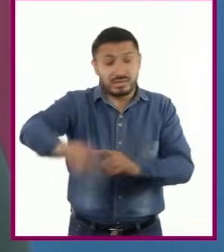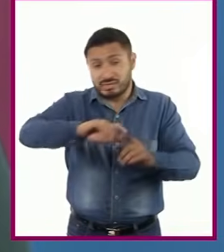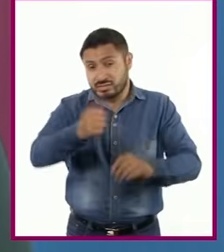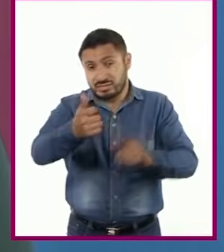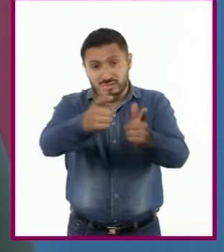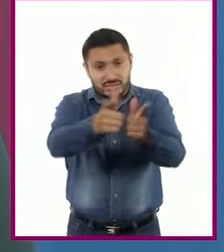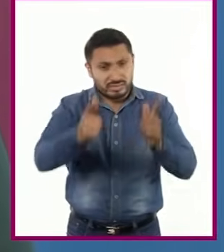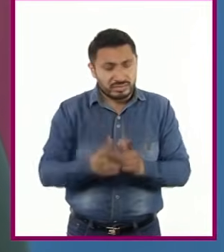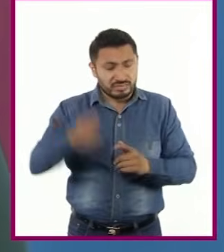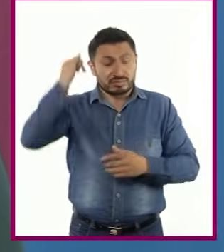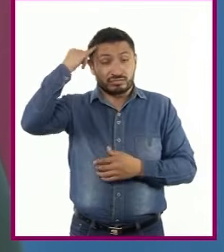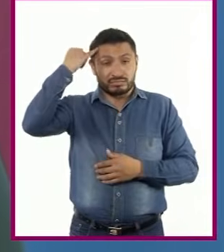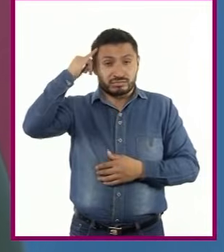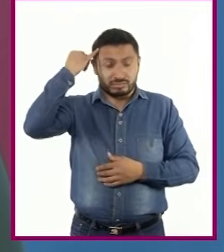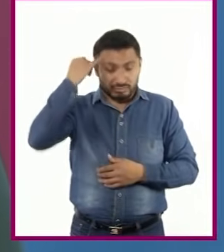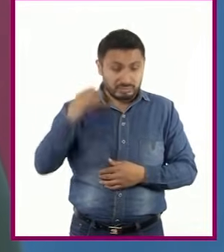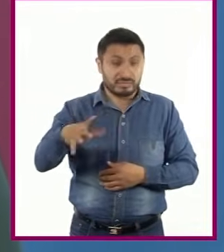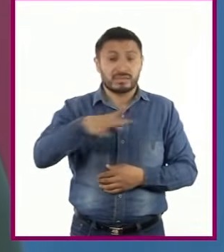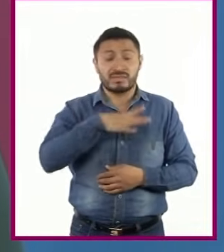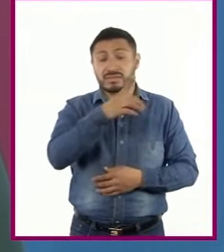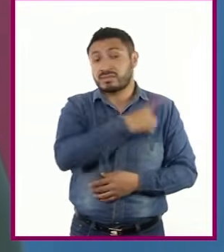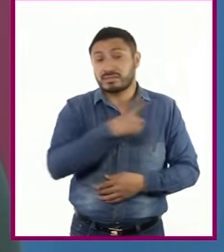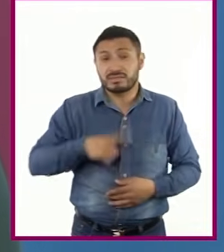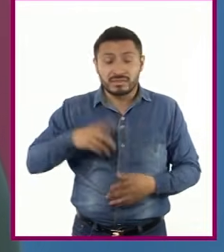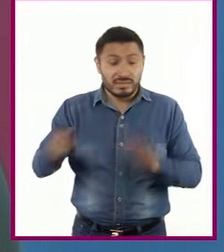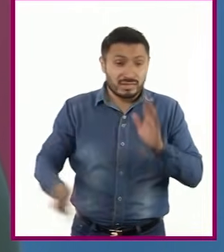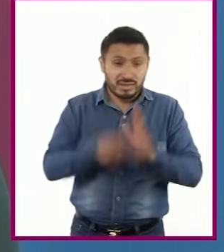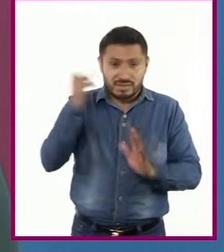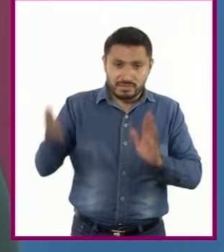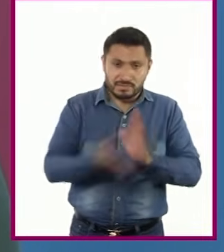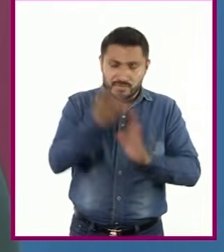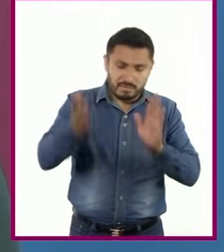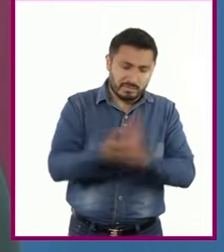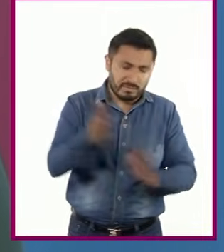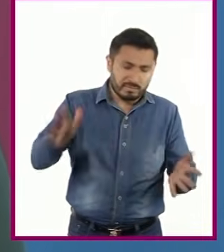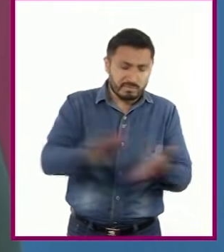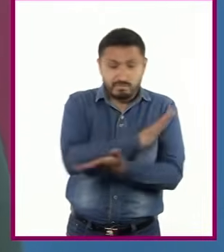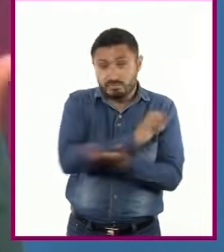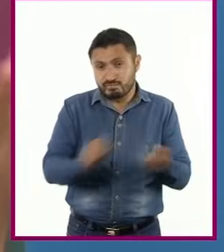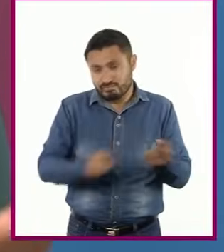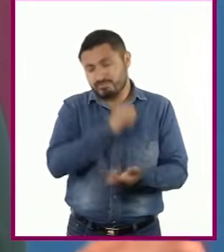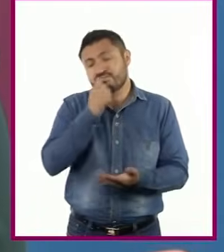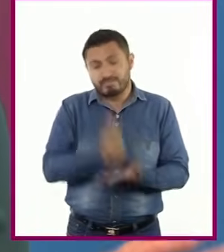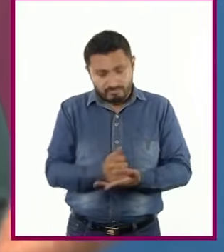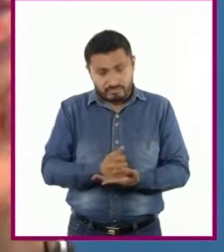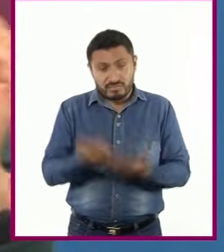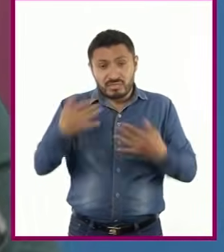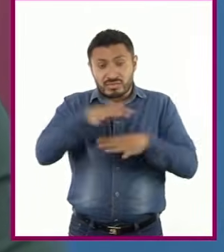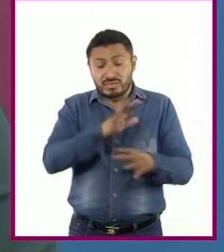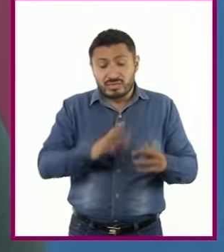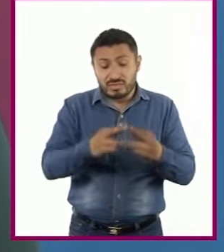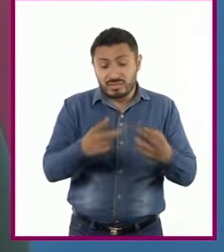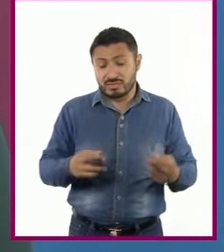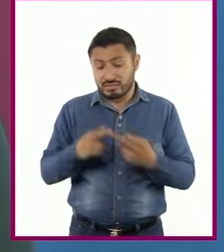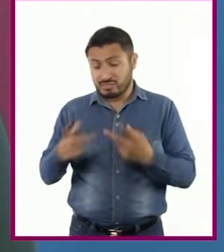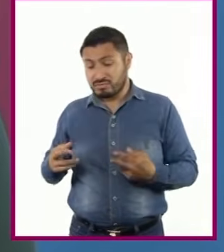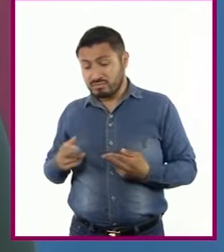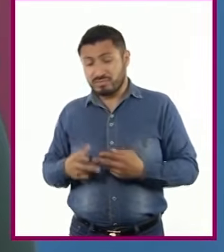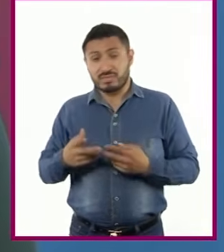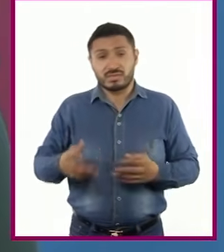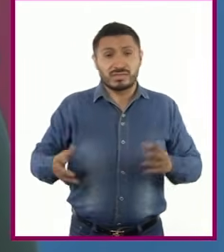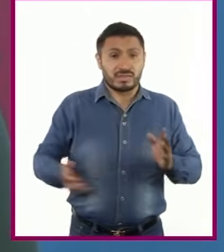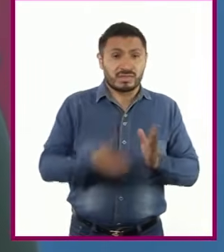grupos indígenas, tuvieron que reconstruir la ciudad devastada. Sobre las ruinas de Tenochtitlan